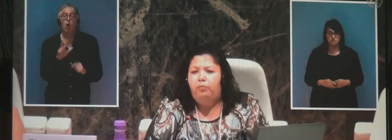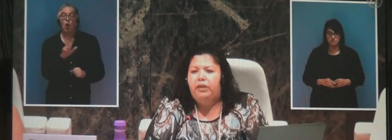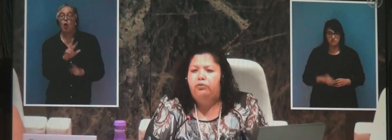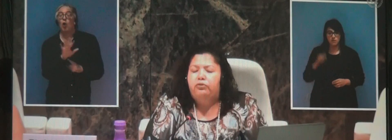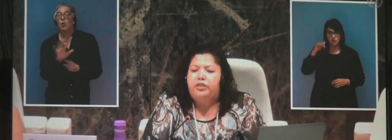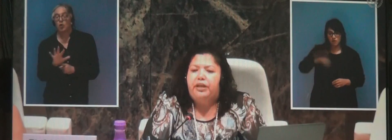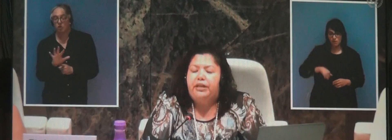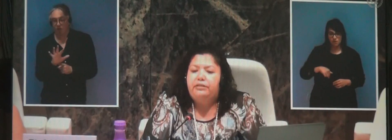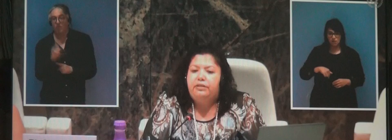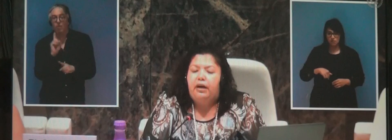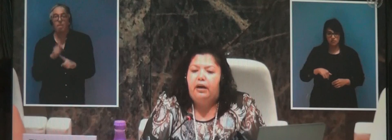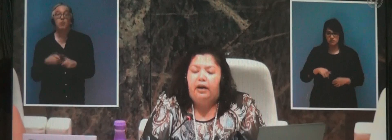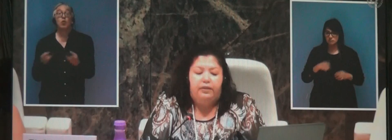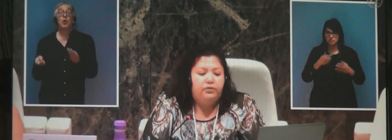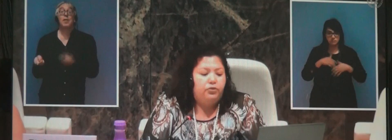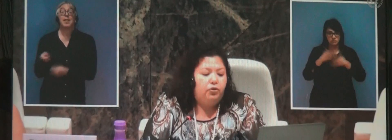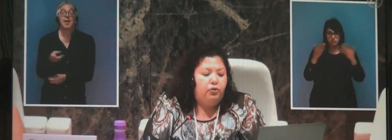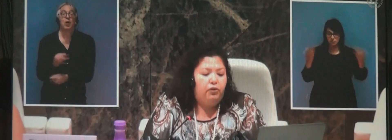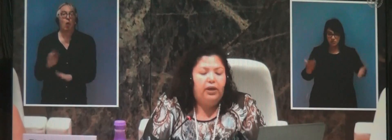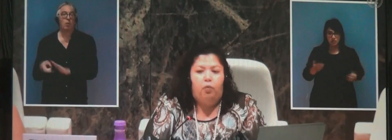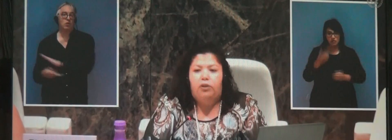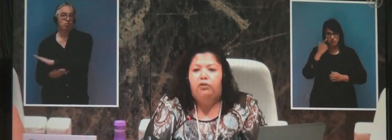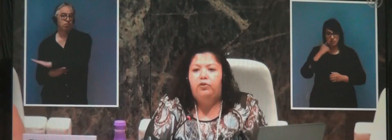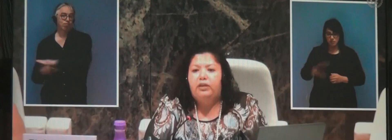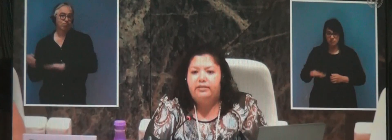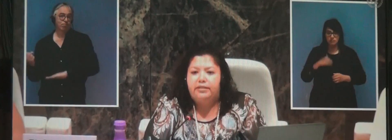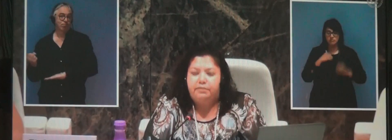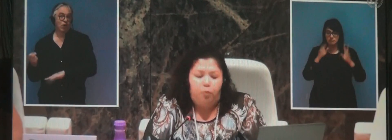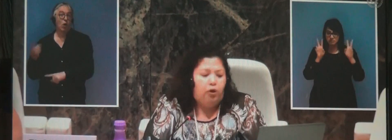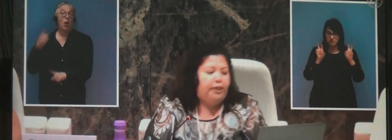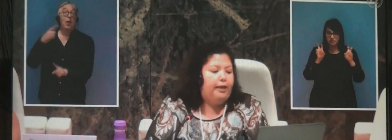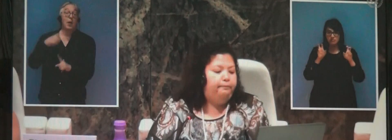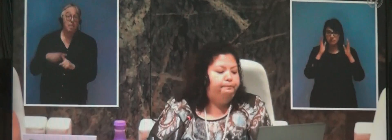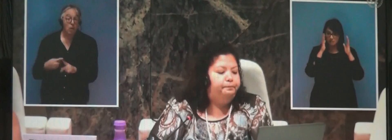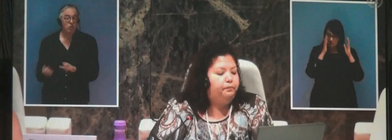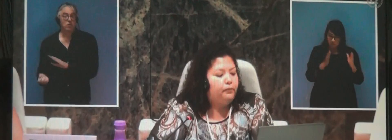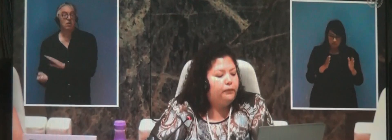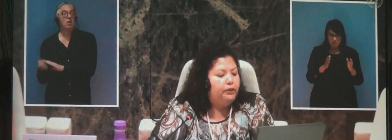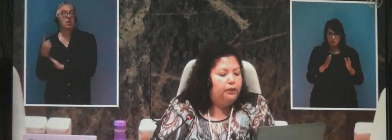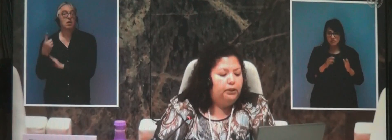Hasta el momento no se registra atención en cuanto a violencia simbólica.